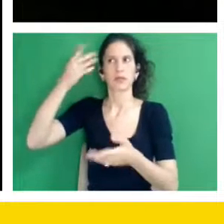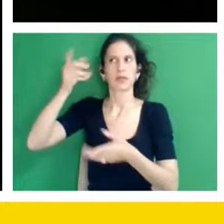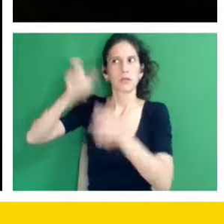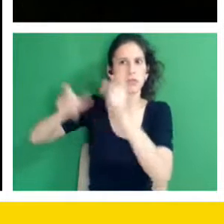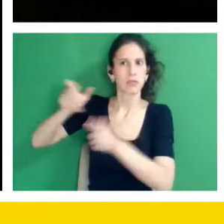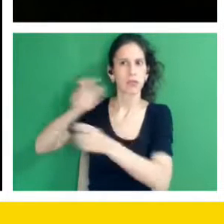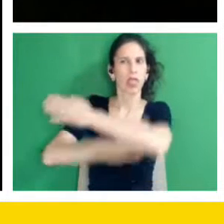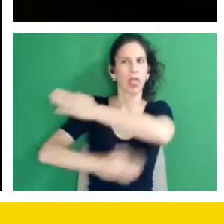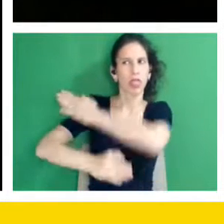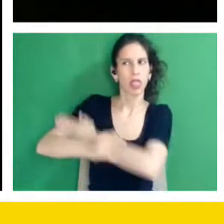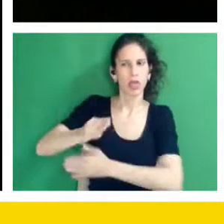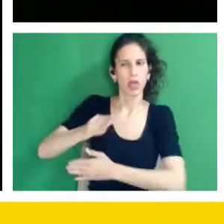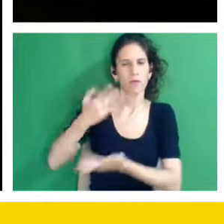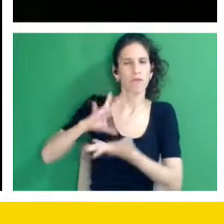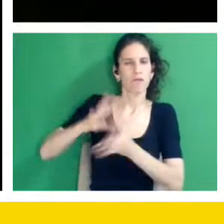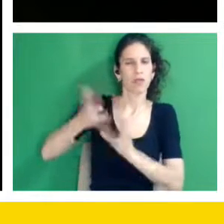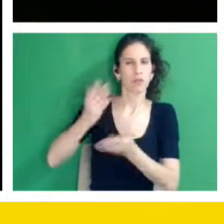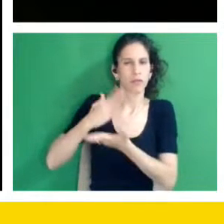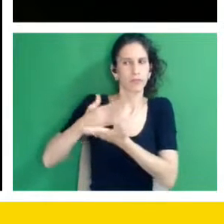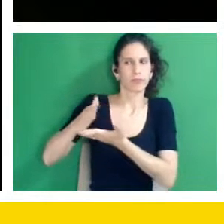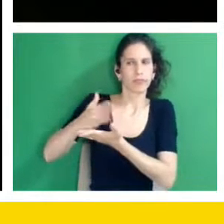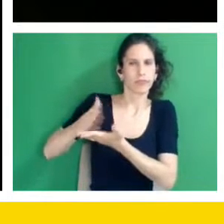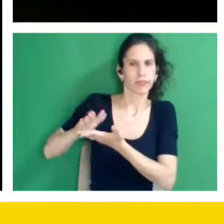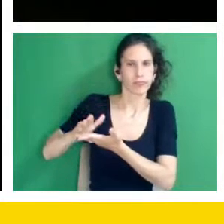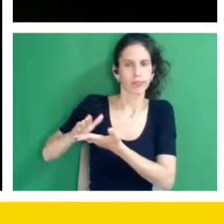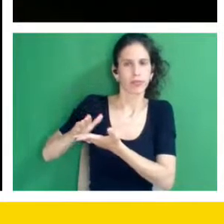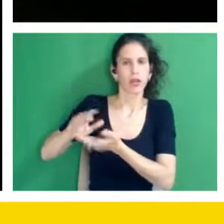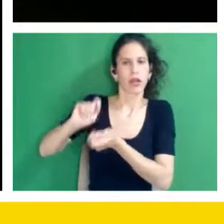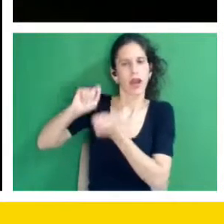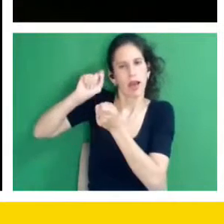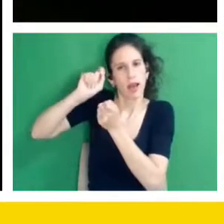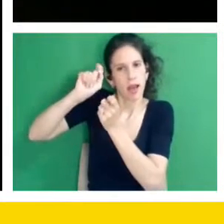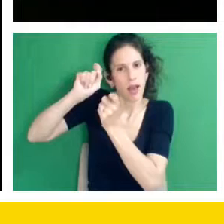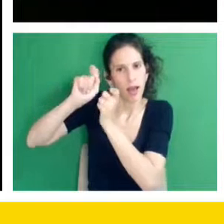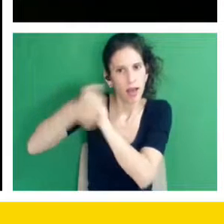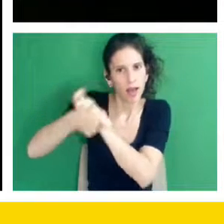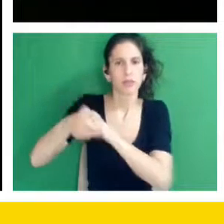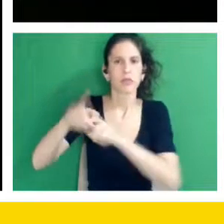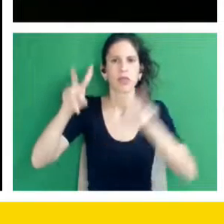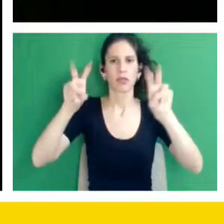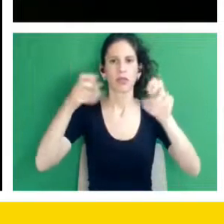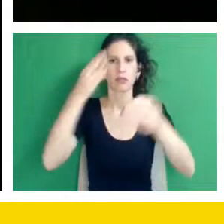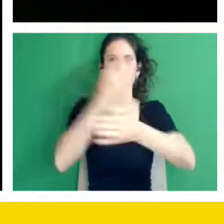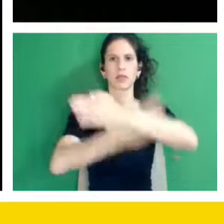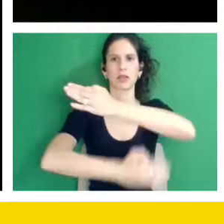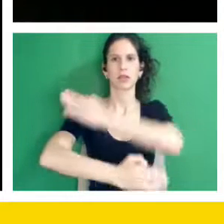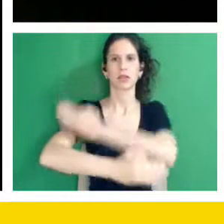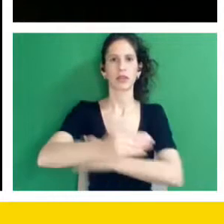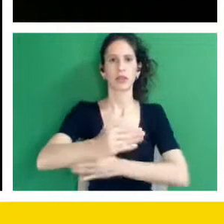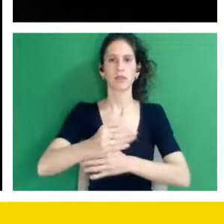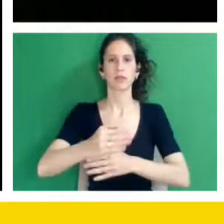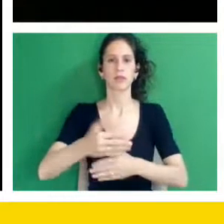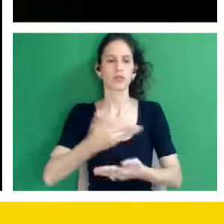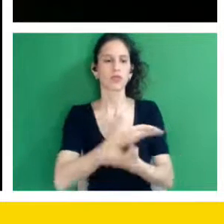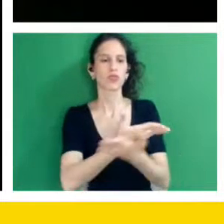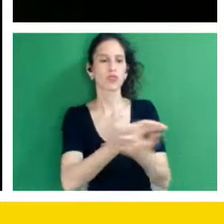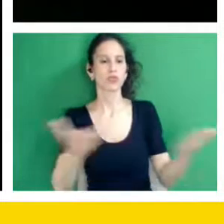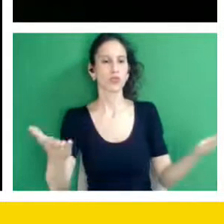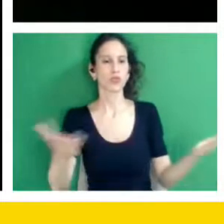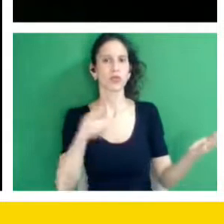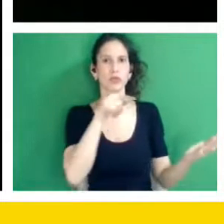de discriminación y transformando la temática de la discapacidad en una cuestión social y de derechos humanos.